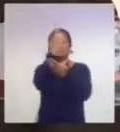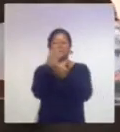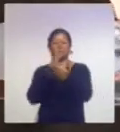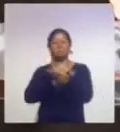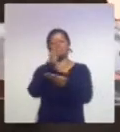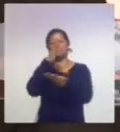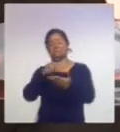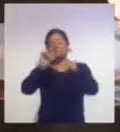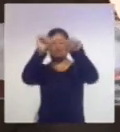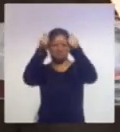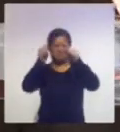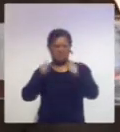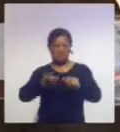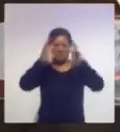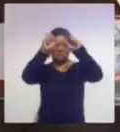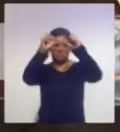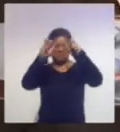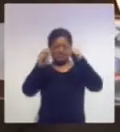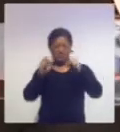escultores,